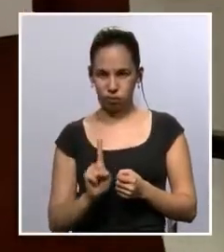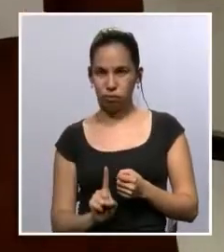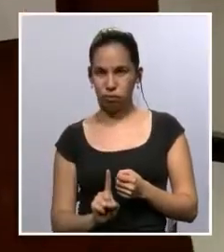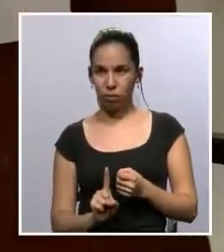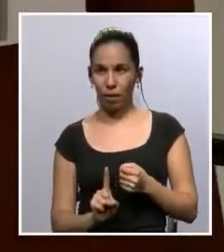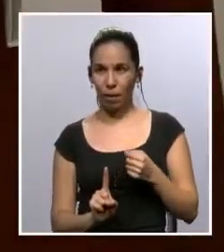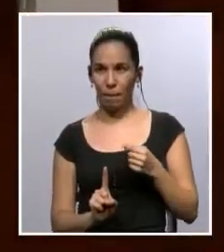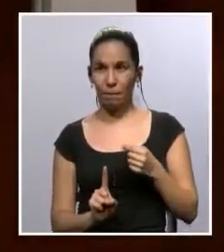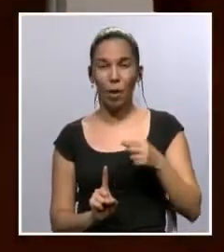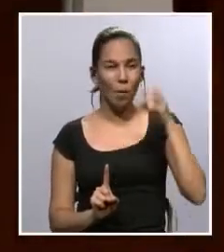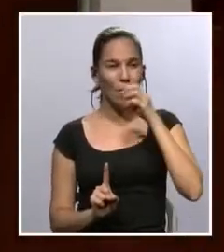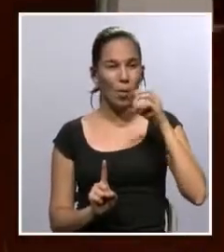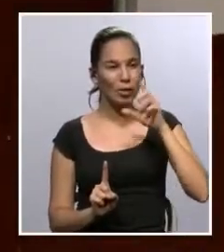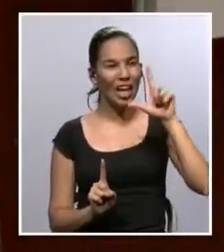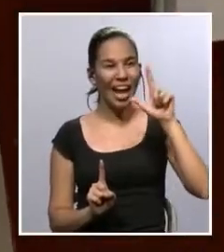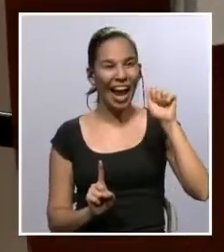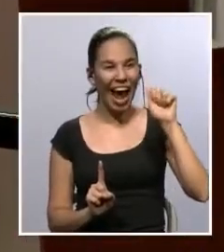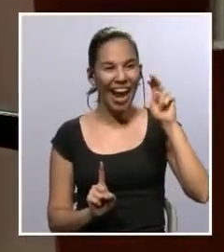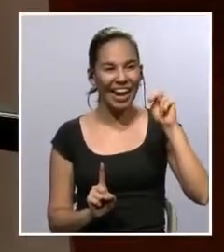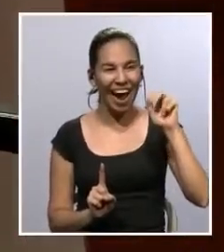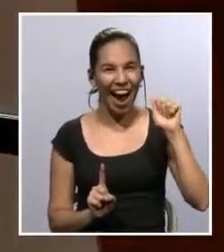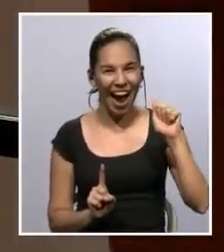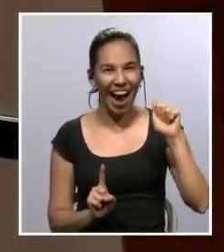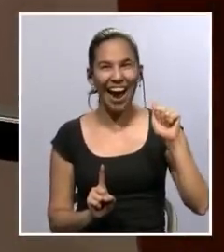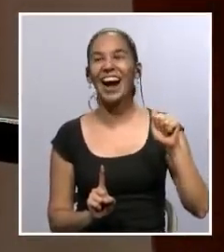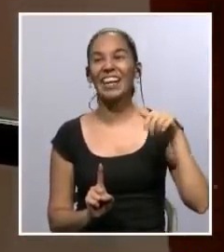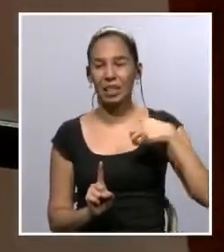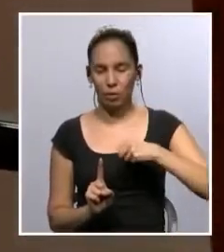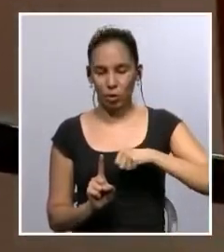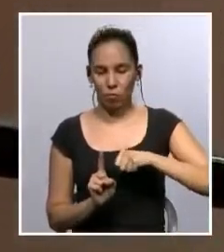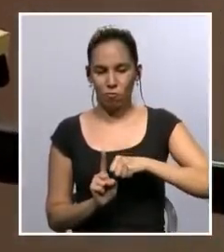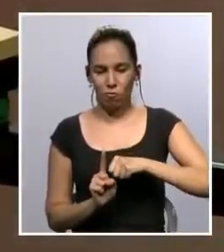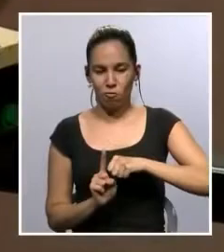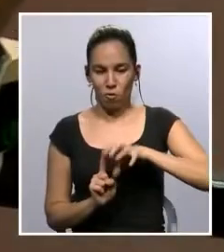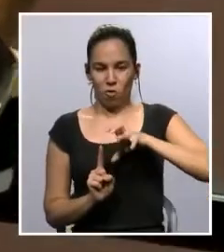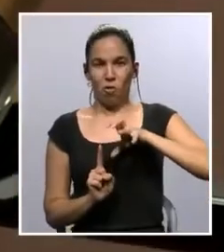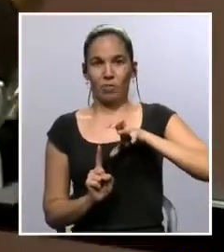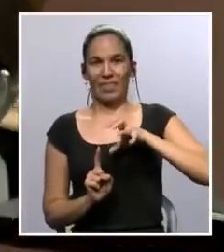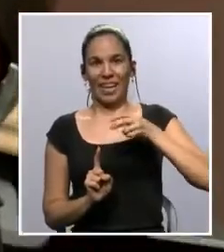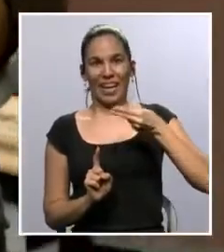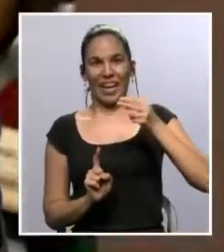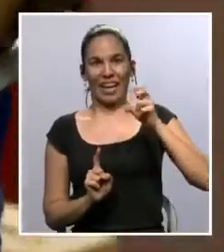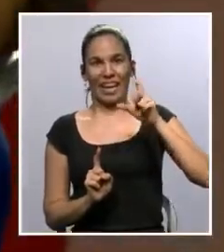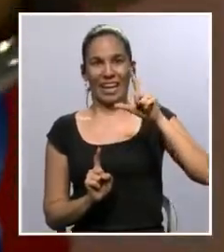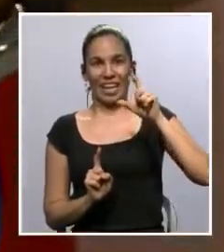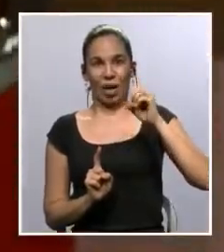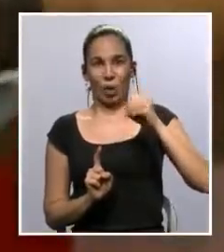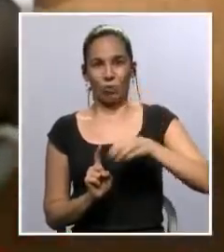Lana. Suelta el helio, como en el caso del submarino, él asciende y